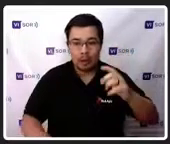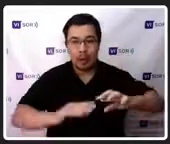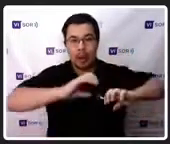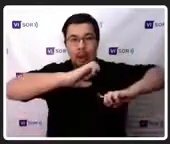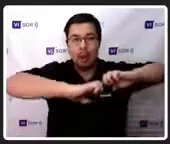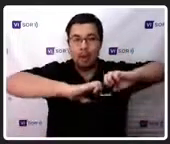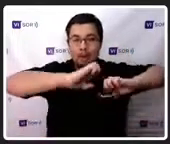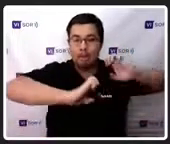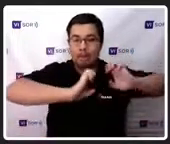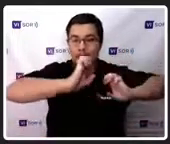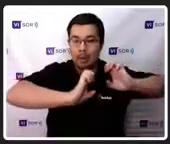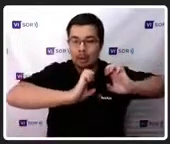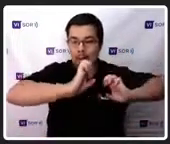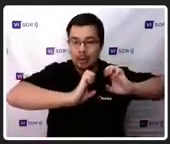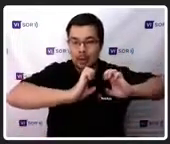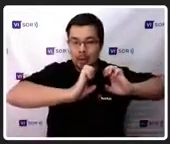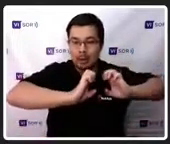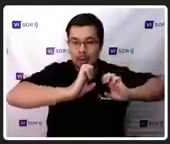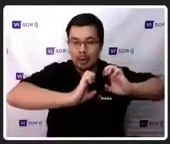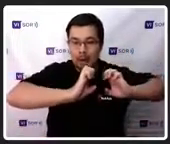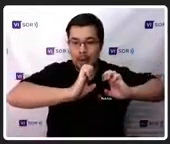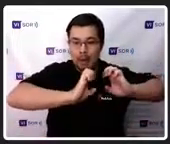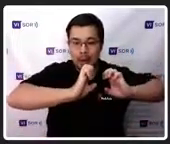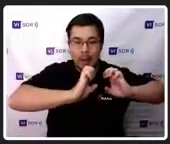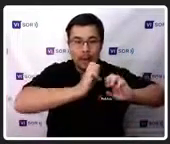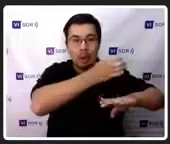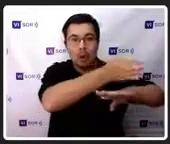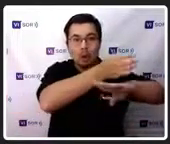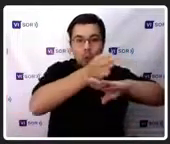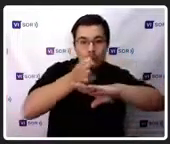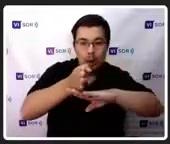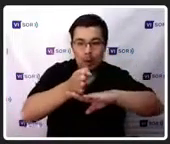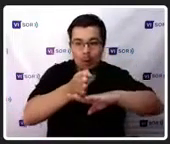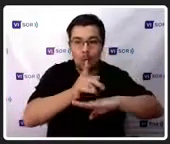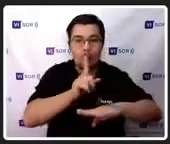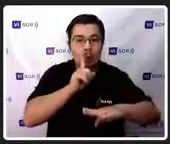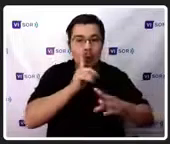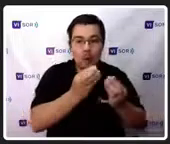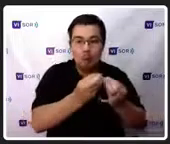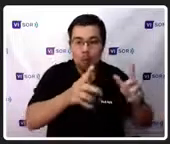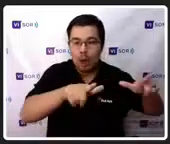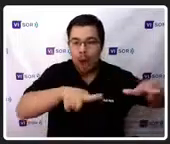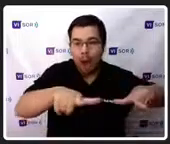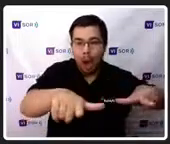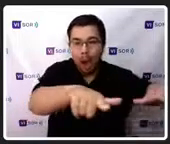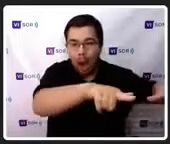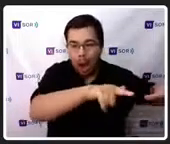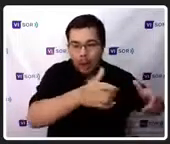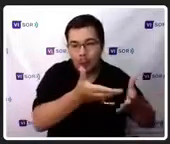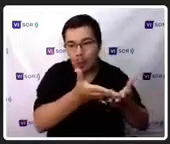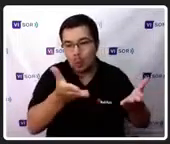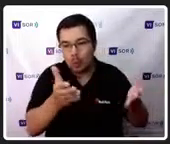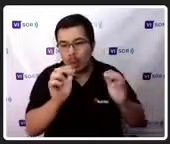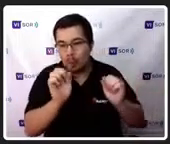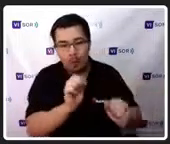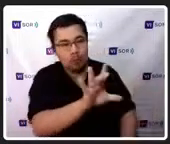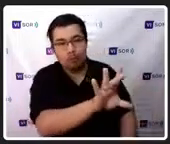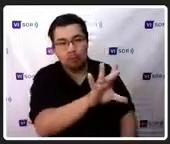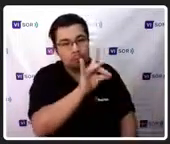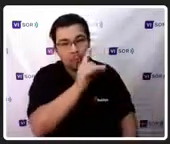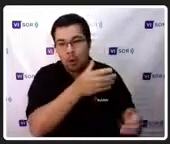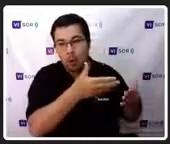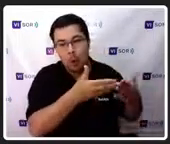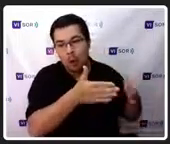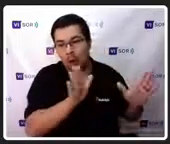se pueden desempeñar. ¿Ya? Y esta carrera turismo y hotelería, ¿no es cierto?, abarca, ¿no es cierto?, estos dos sectores